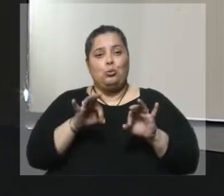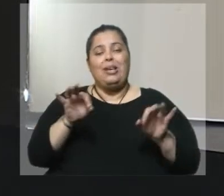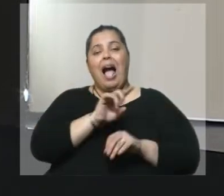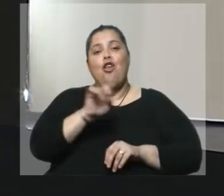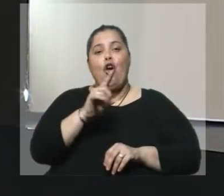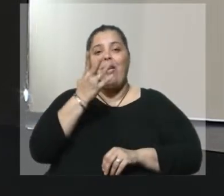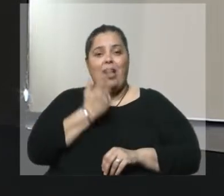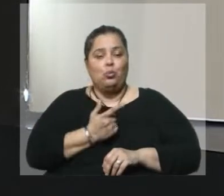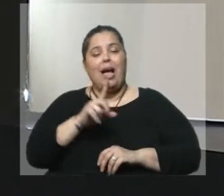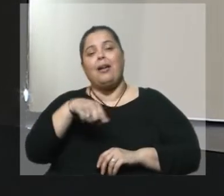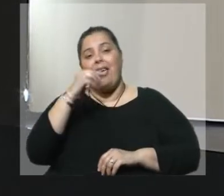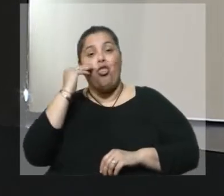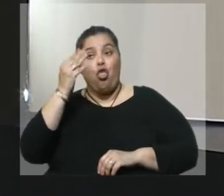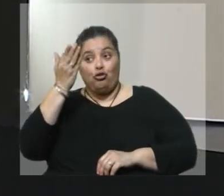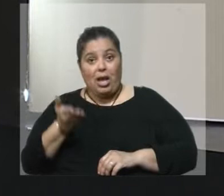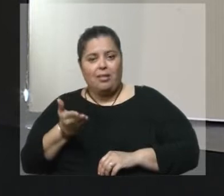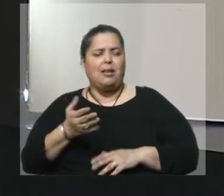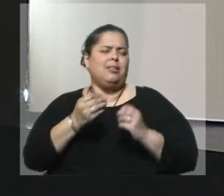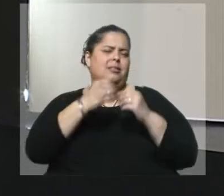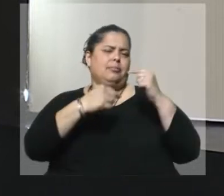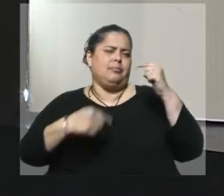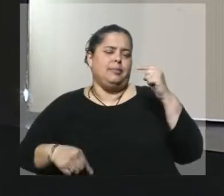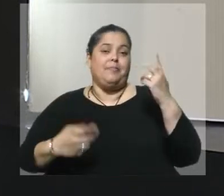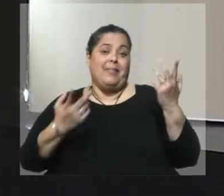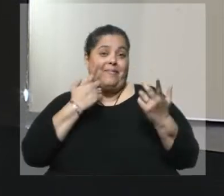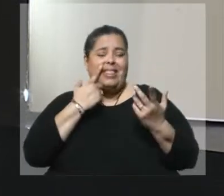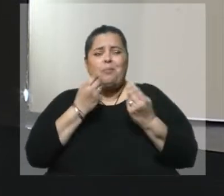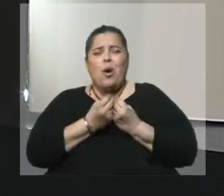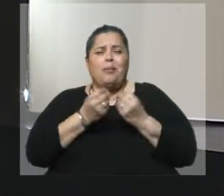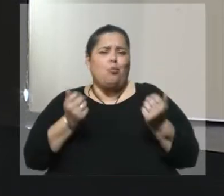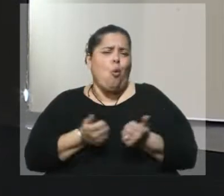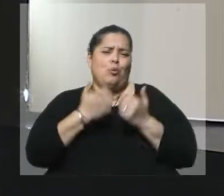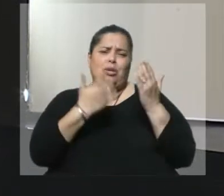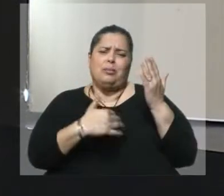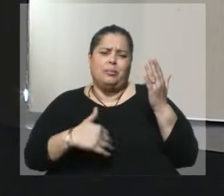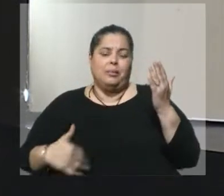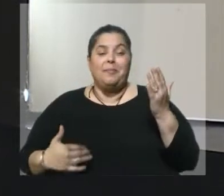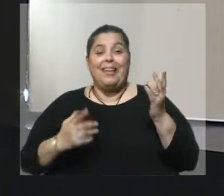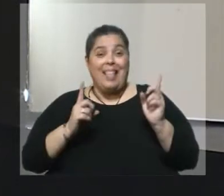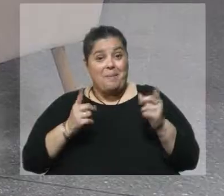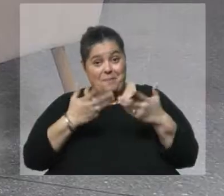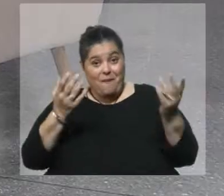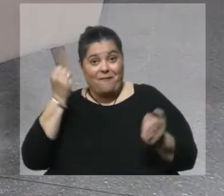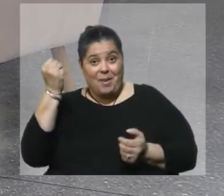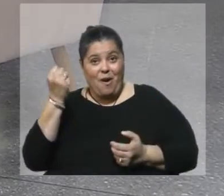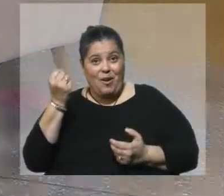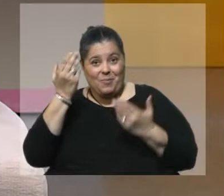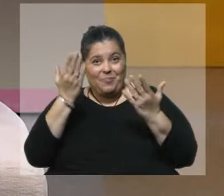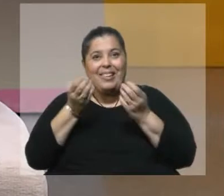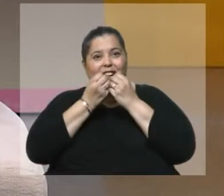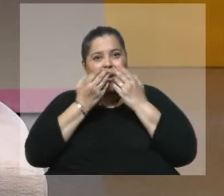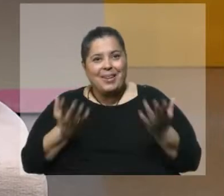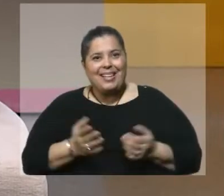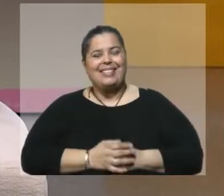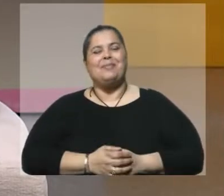Es docente. Bueno, ¿vieron cómo la gente puede hacer muchas cosas y además destacarse? ¿Qué tal, Gastón?